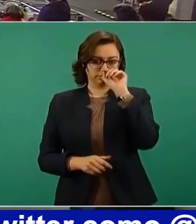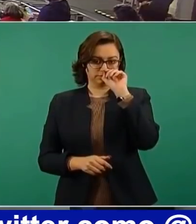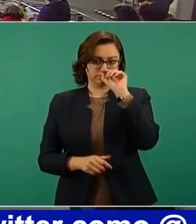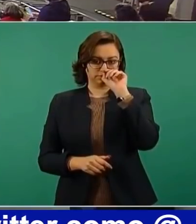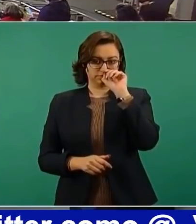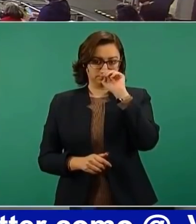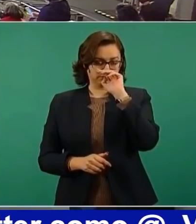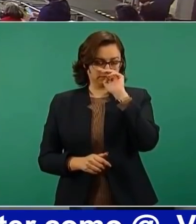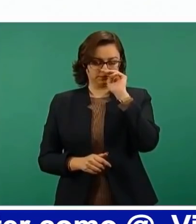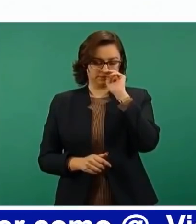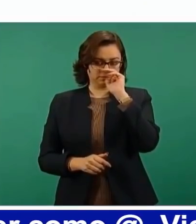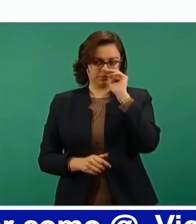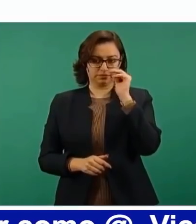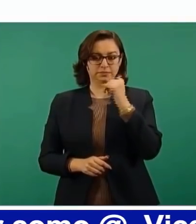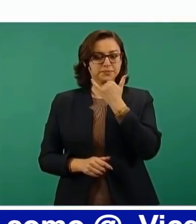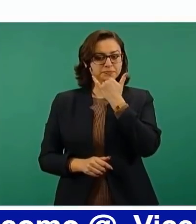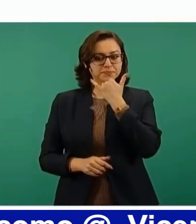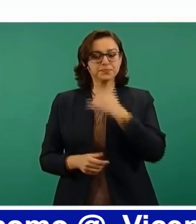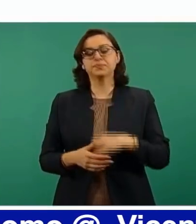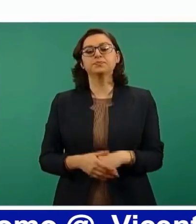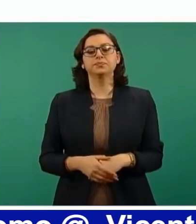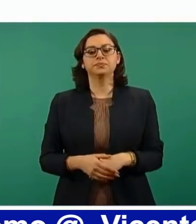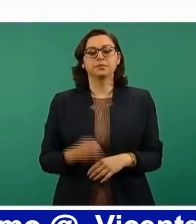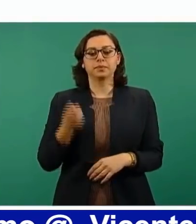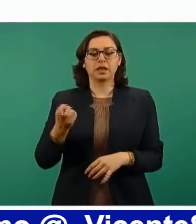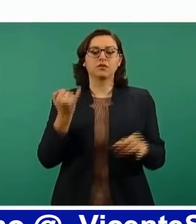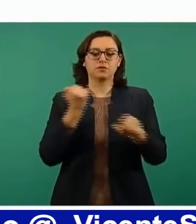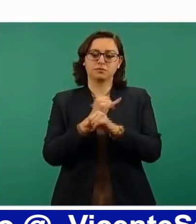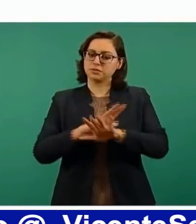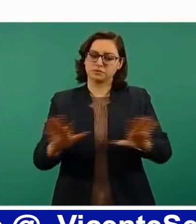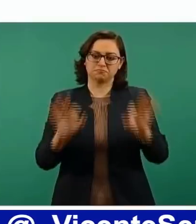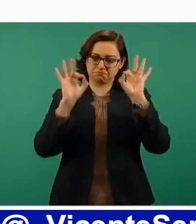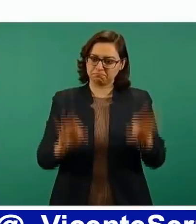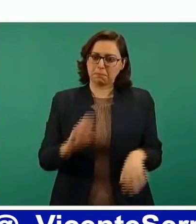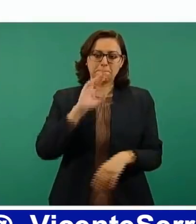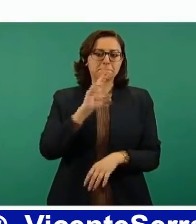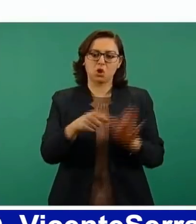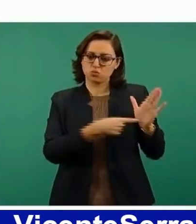Es que esto es mucho mejor que cualquier otra cosa.